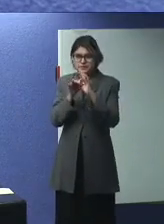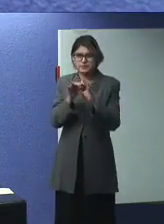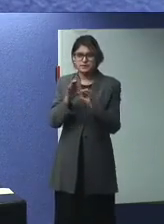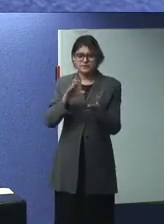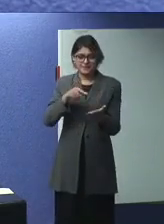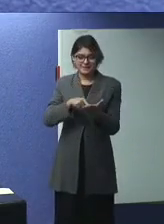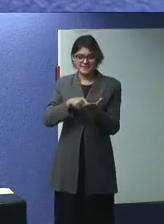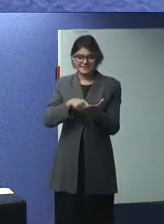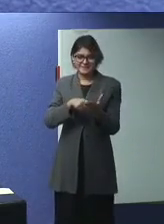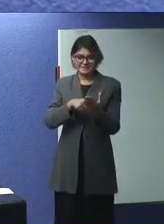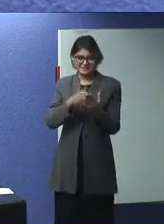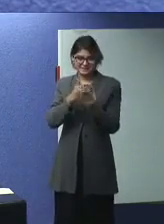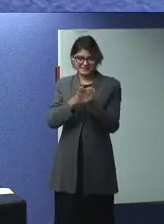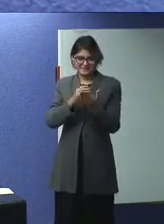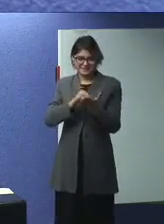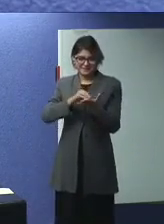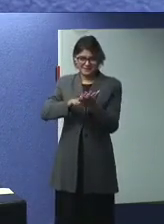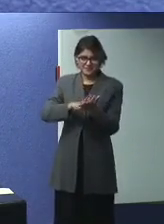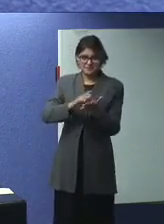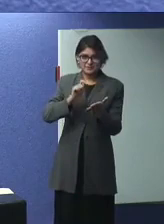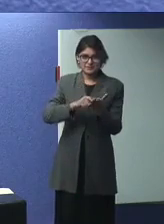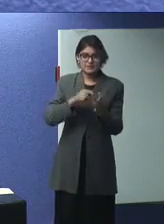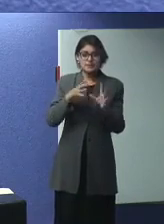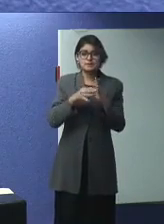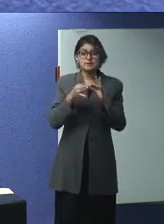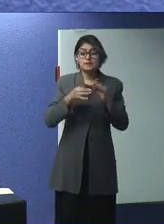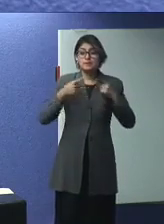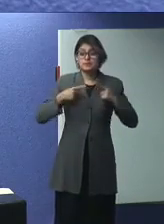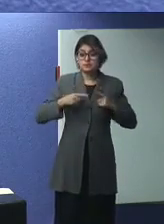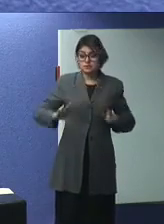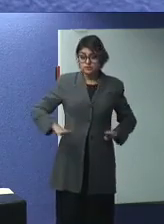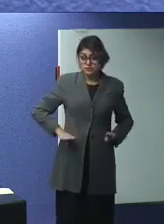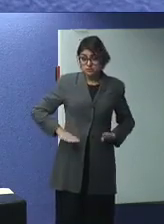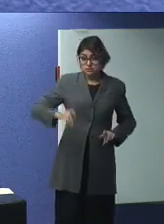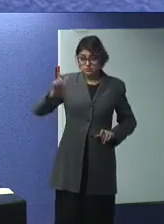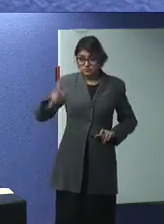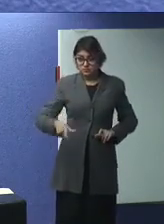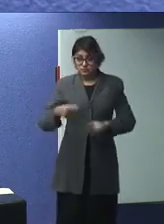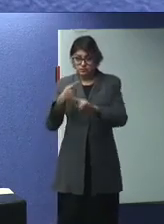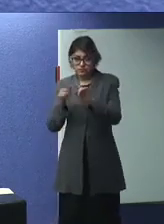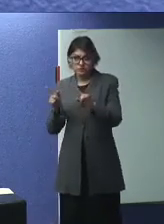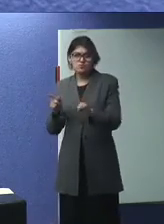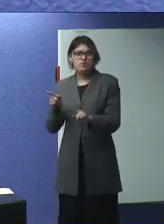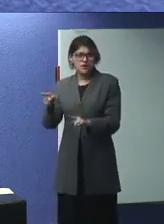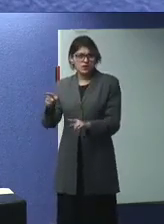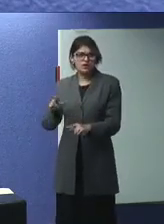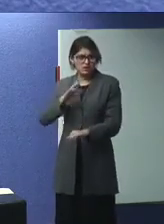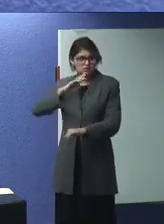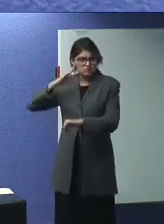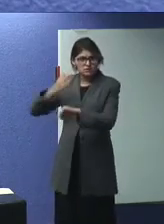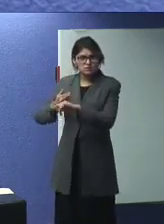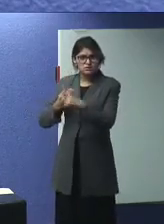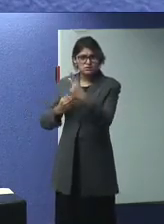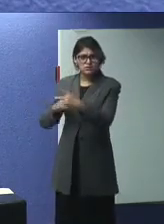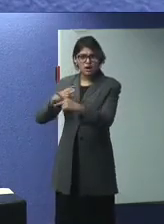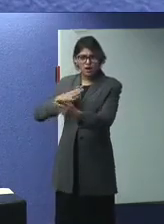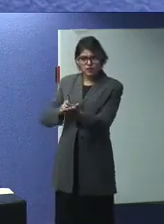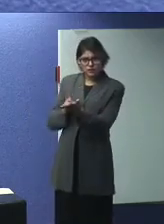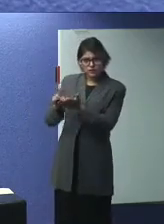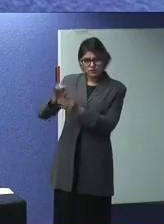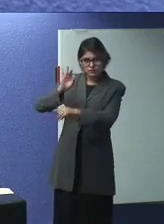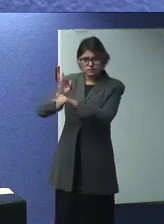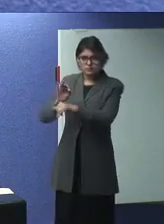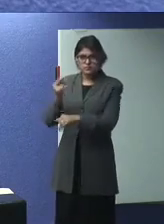convención lo que nos dice es que las personas con diversidades funcionales son titulares de derechos. Es la primera vez que ya en